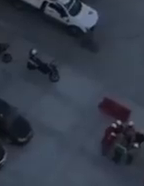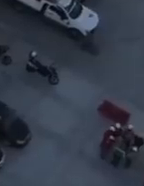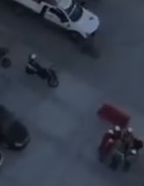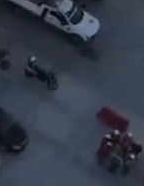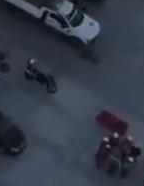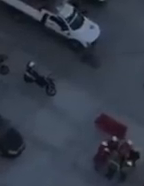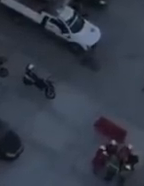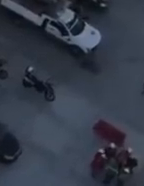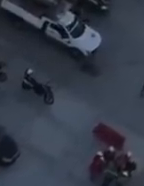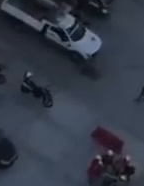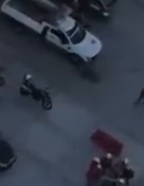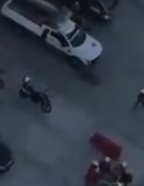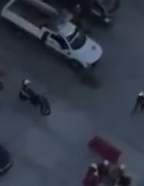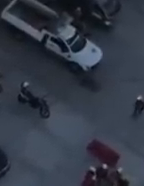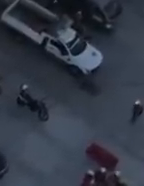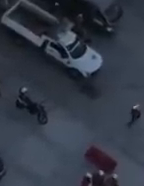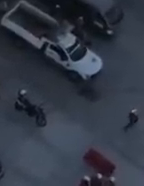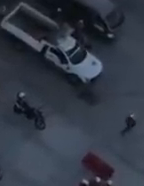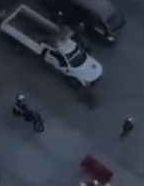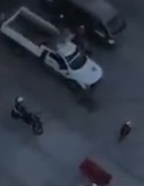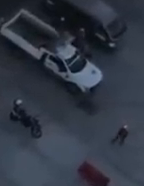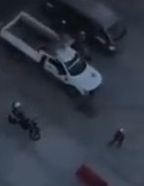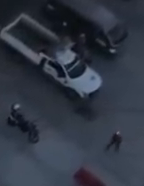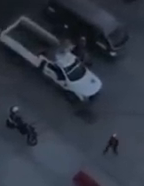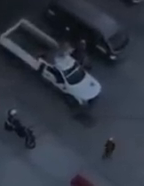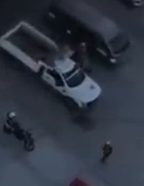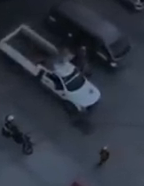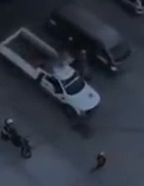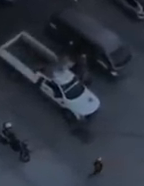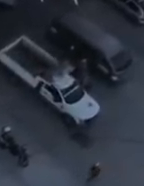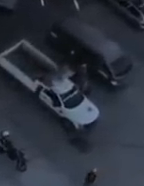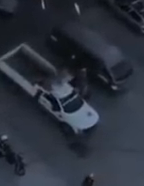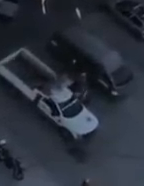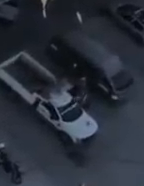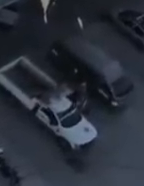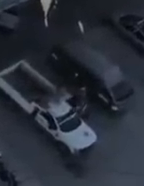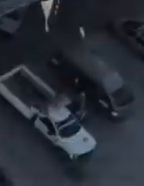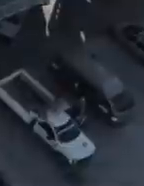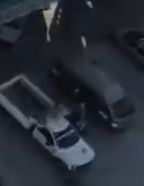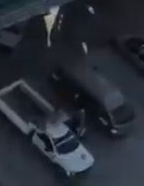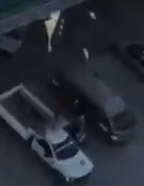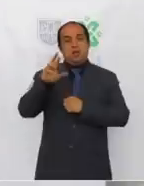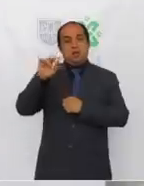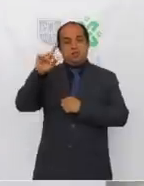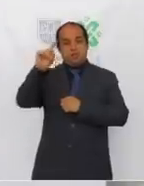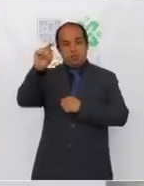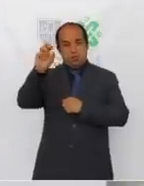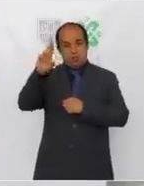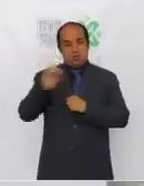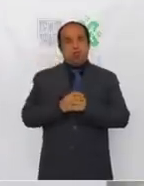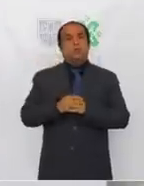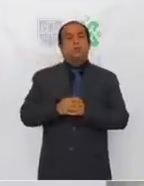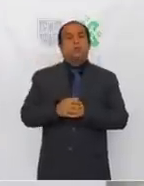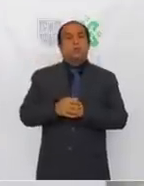y sigue en el gobierno colaborando, y es uno de los especialistas que ha trabajado, Arturo Bastidas, ahora